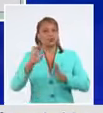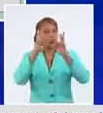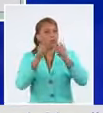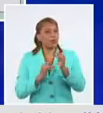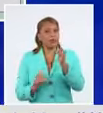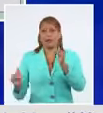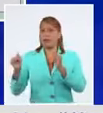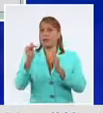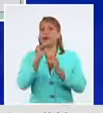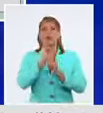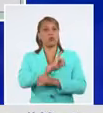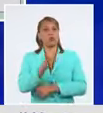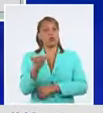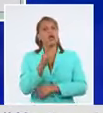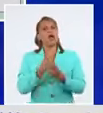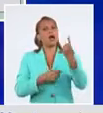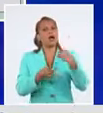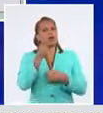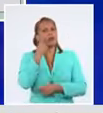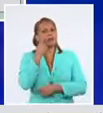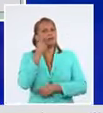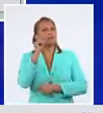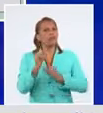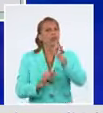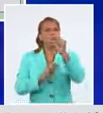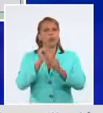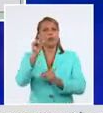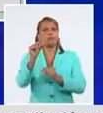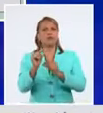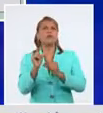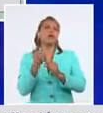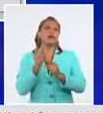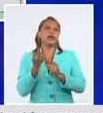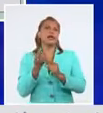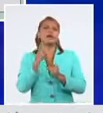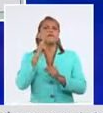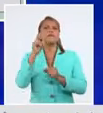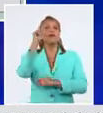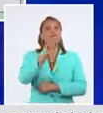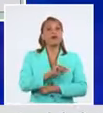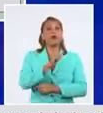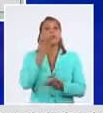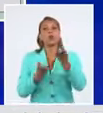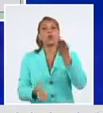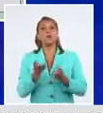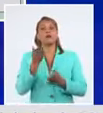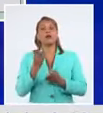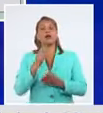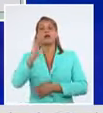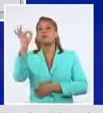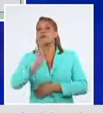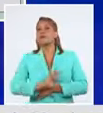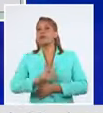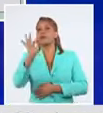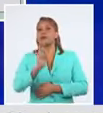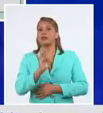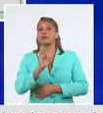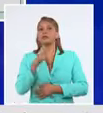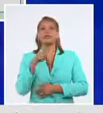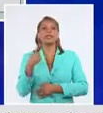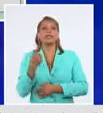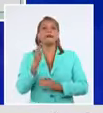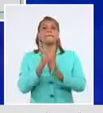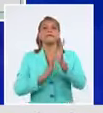elevado, aunque como se puede apreciar ahí, es más bajo que el promedio que tuvimos en